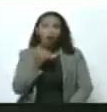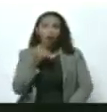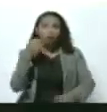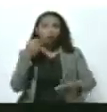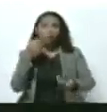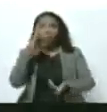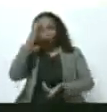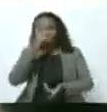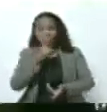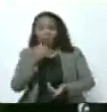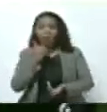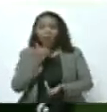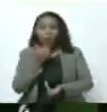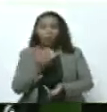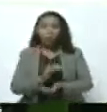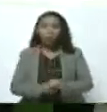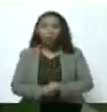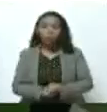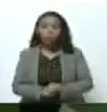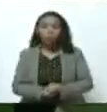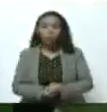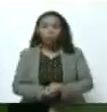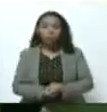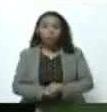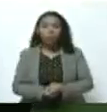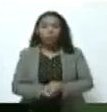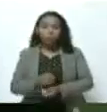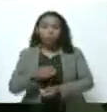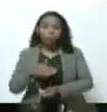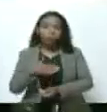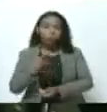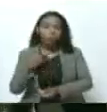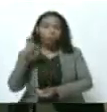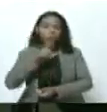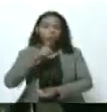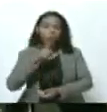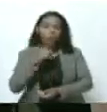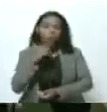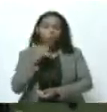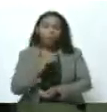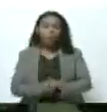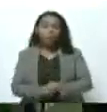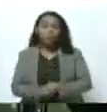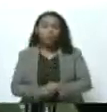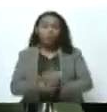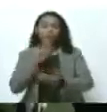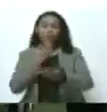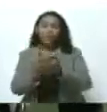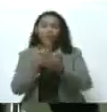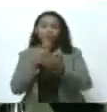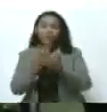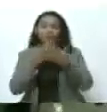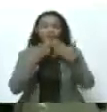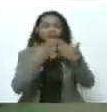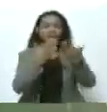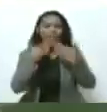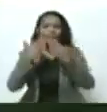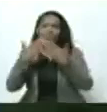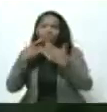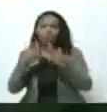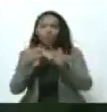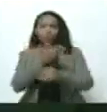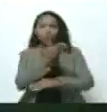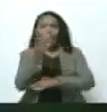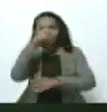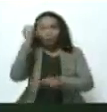algún tipo de discapacidad que puedan requerir. Así que muchísimas gracias a todos ustedes por el